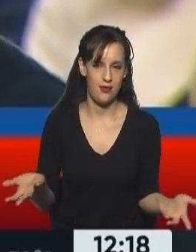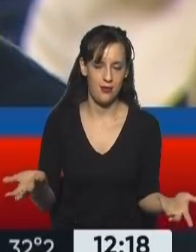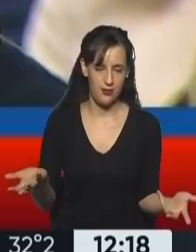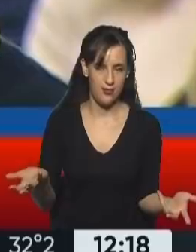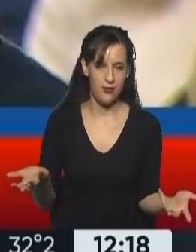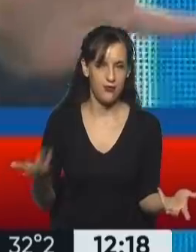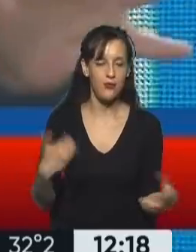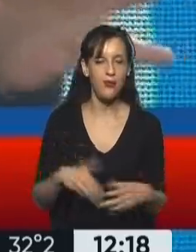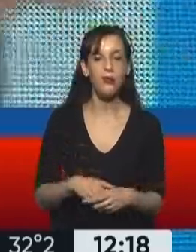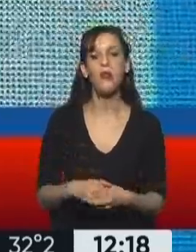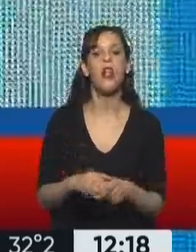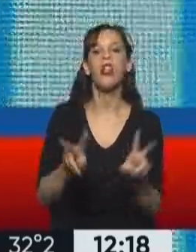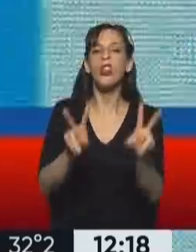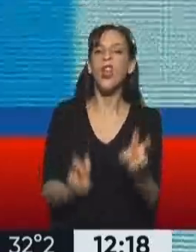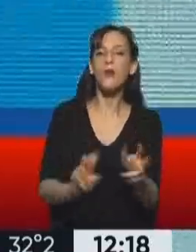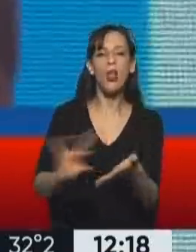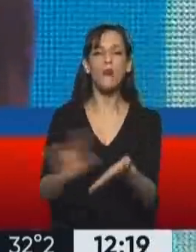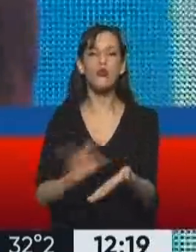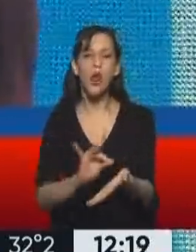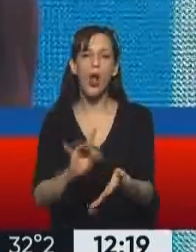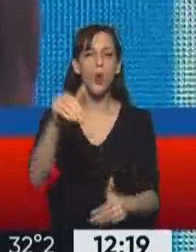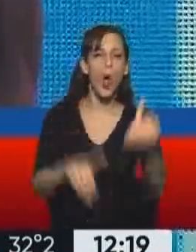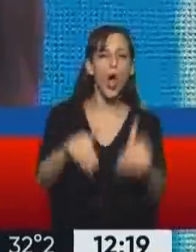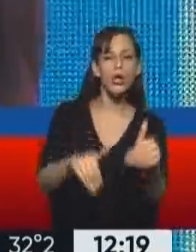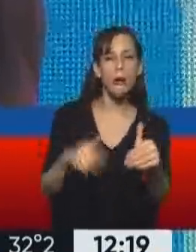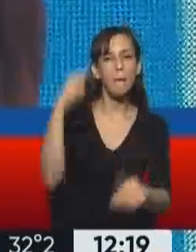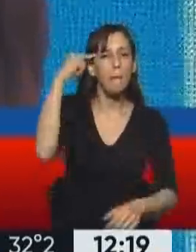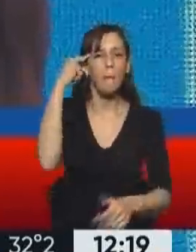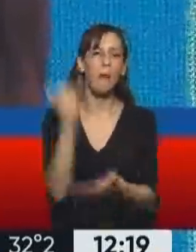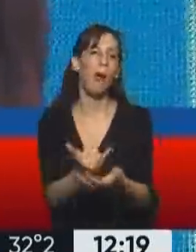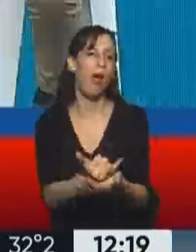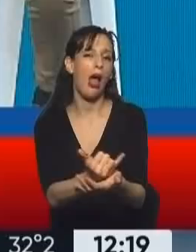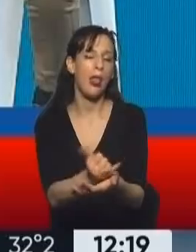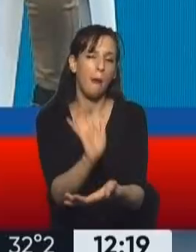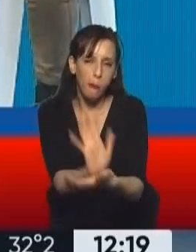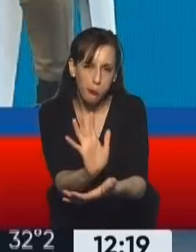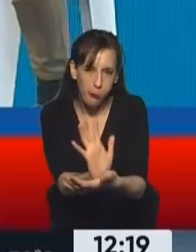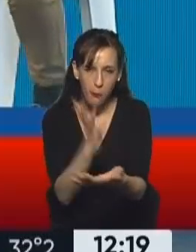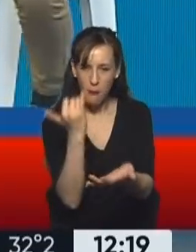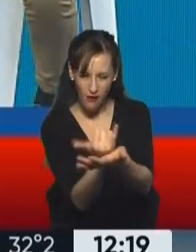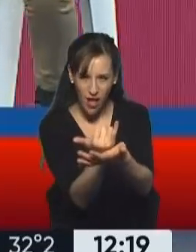menor elegir diputados, diputadas, que quiera venderse de esa manera, no es menor.